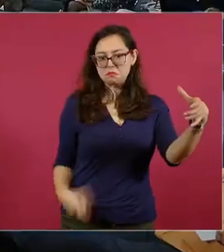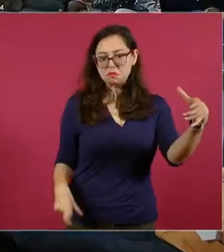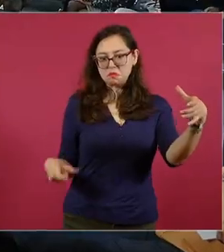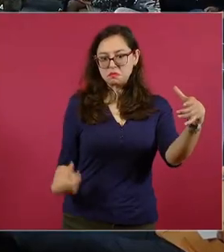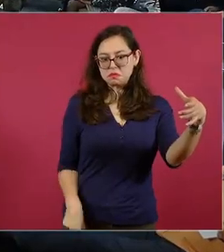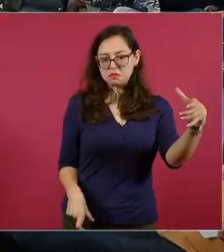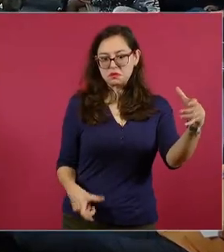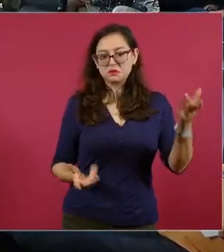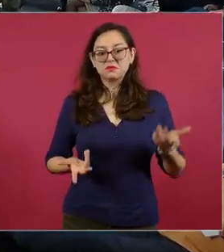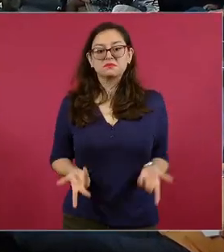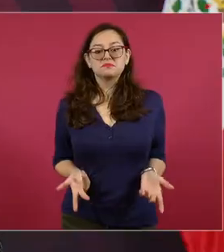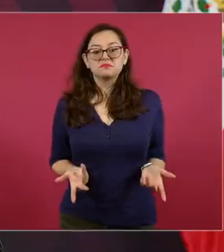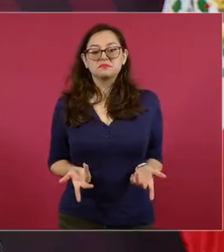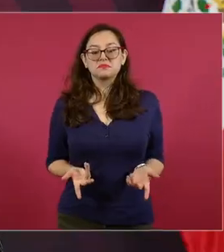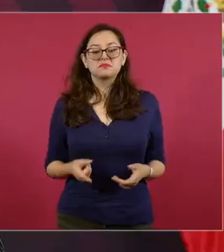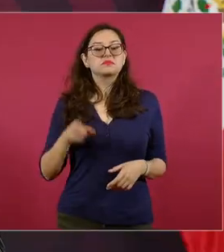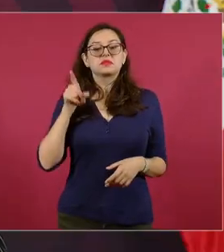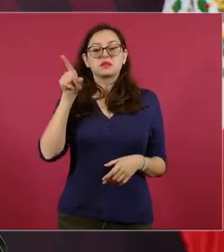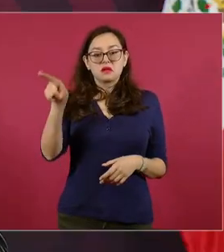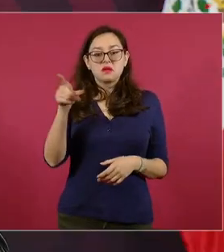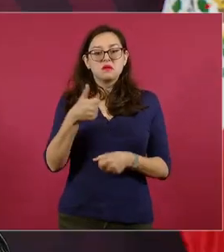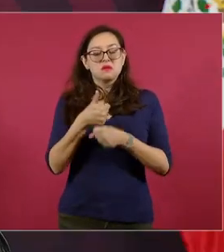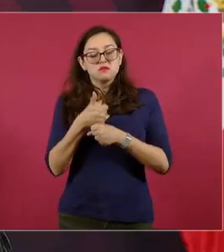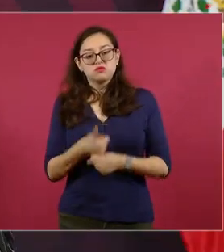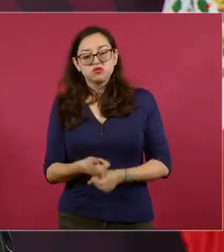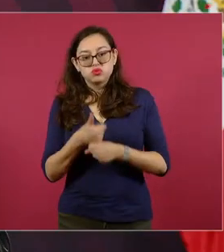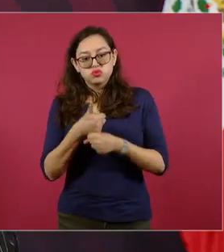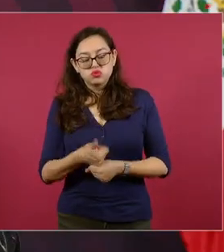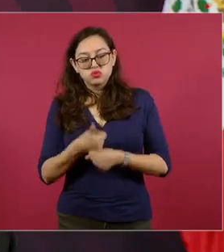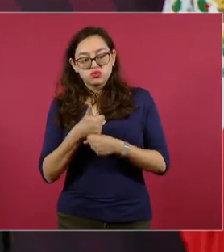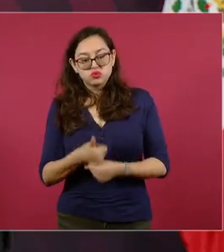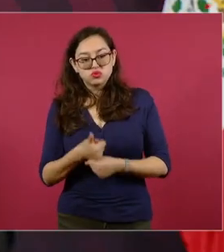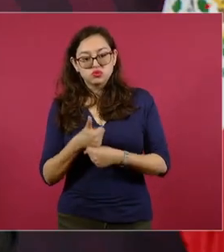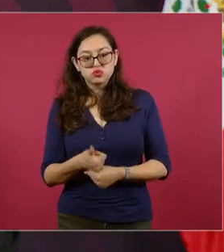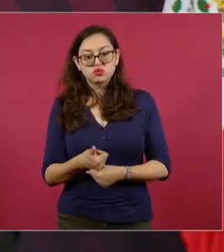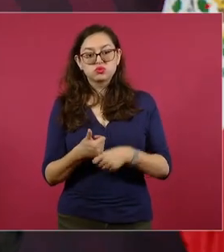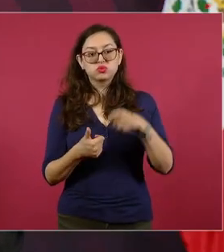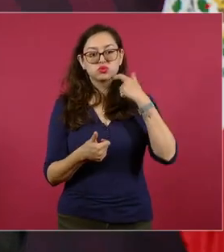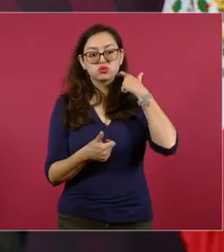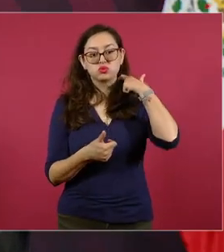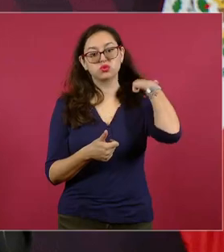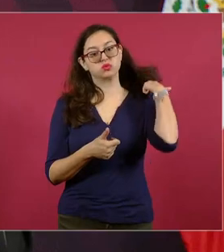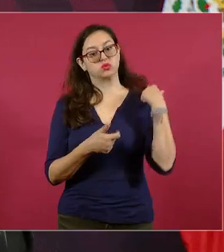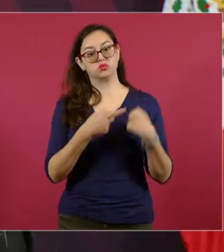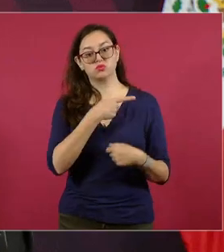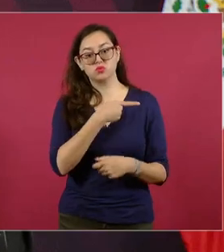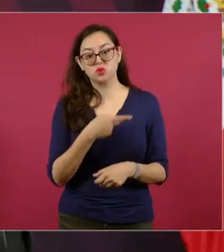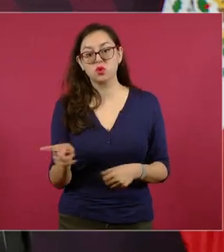Durante siglos el pueblo de España siguió padeciendo de pobreza,